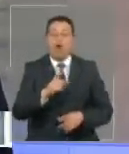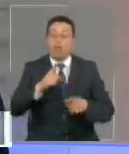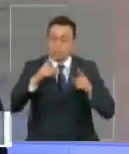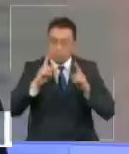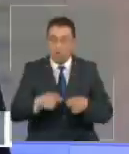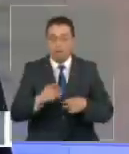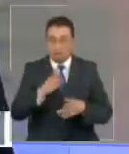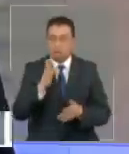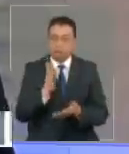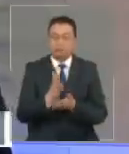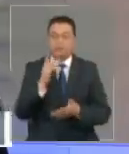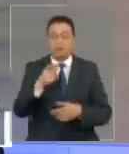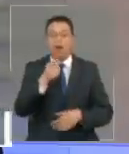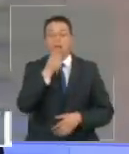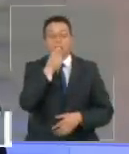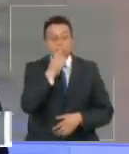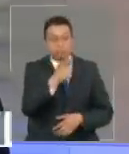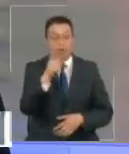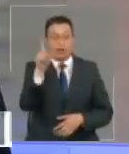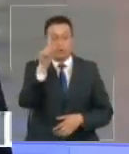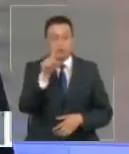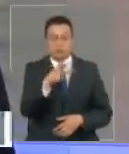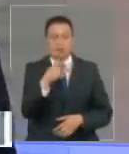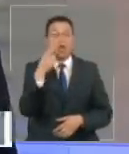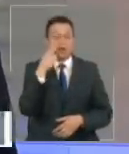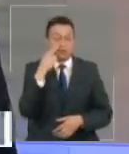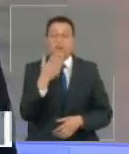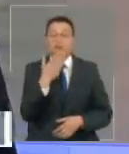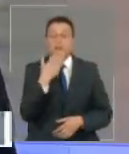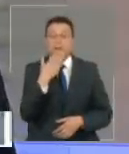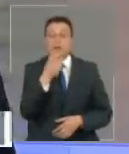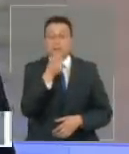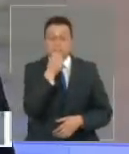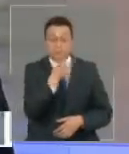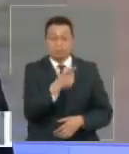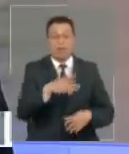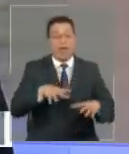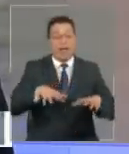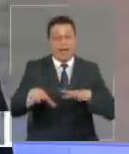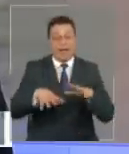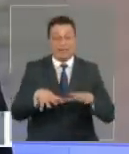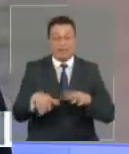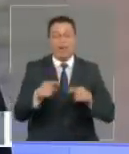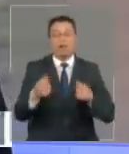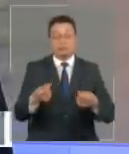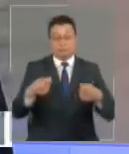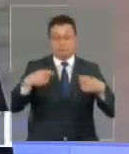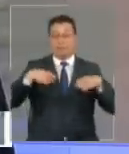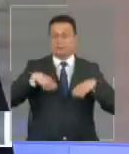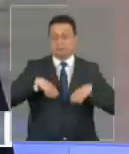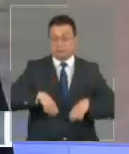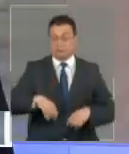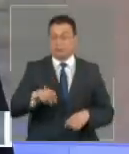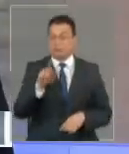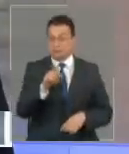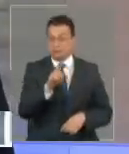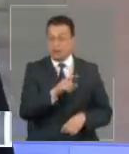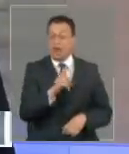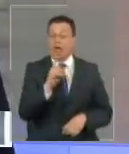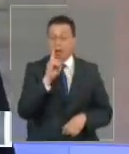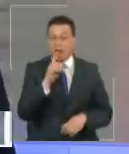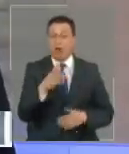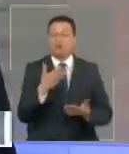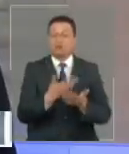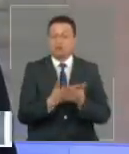hacer. Hemos además hecho las denuncias al Servicio de Impuesto Interno, porque estas son actividades que son rentables y que son y que